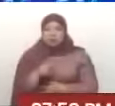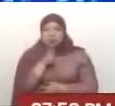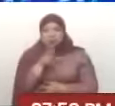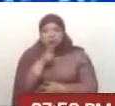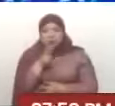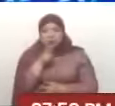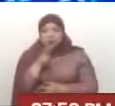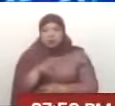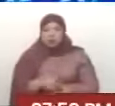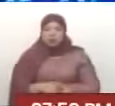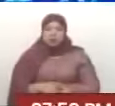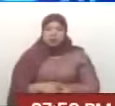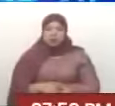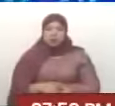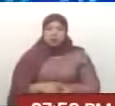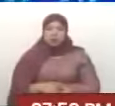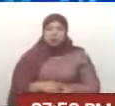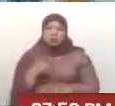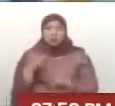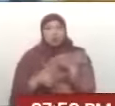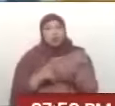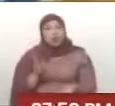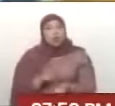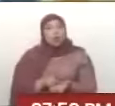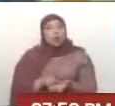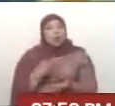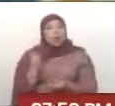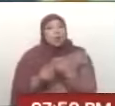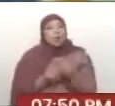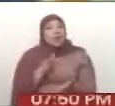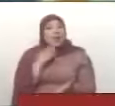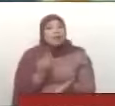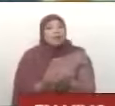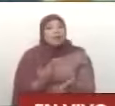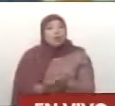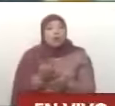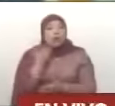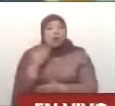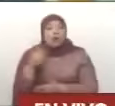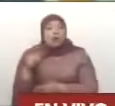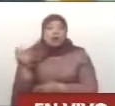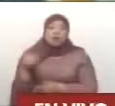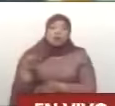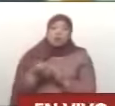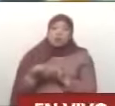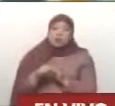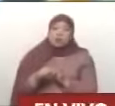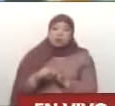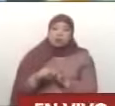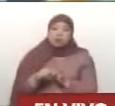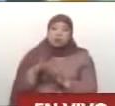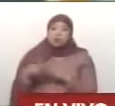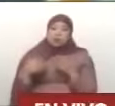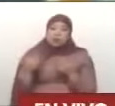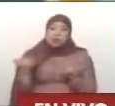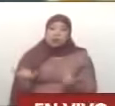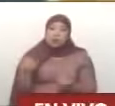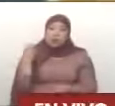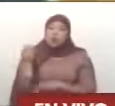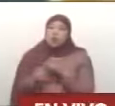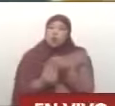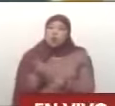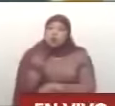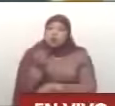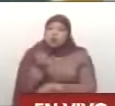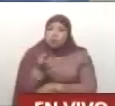habrá visto allí? ¿O qué crímenes habrá sido testigo que se han cometido a su lado para que llegue? ¿Cómo le